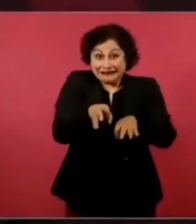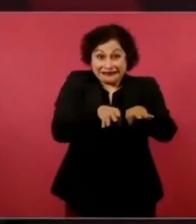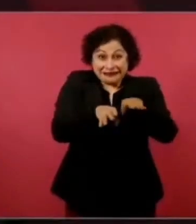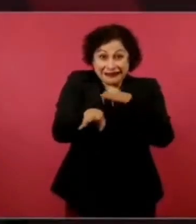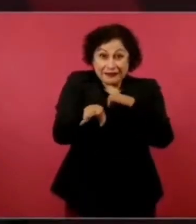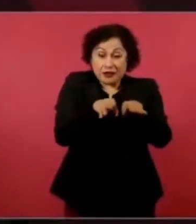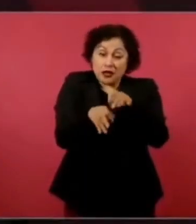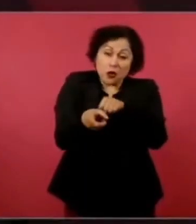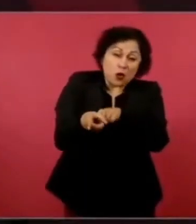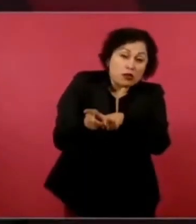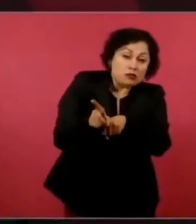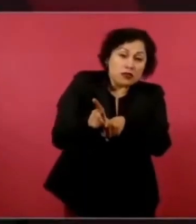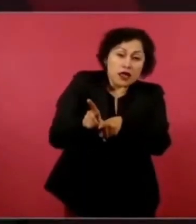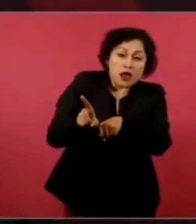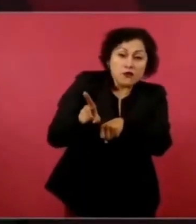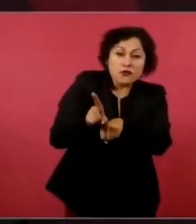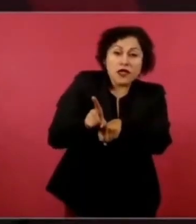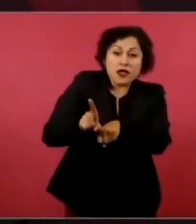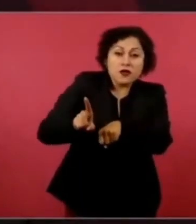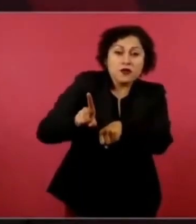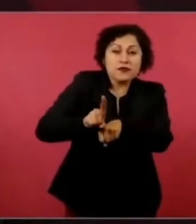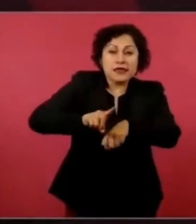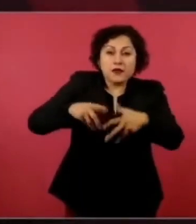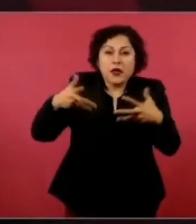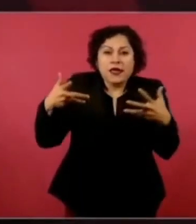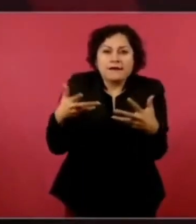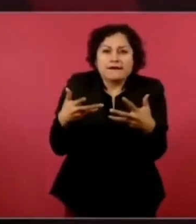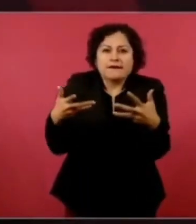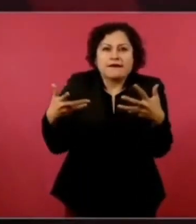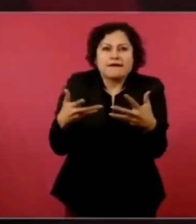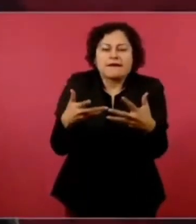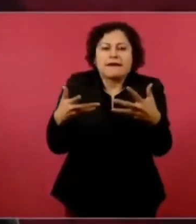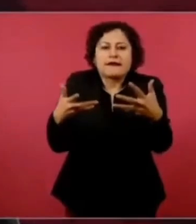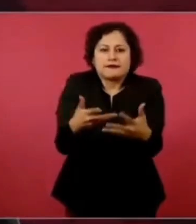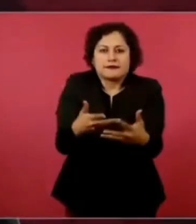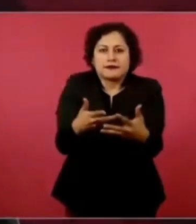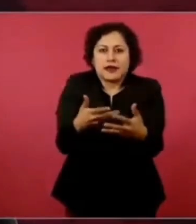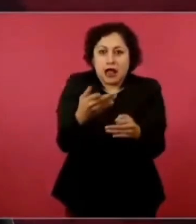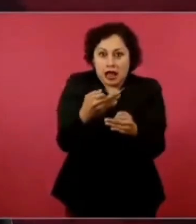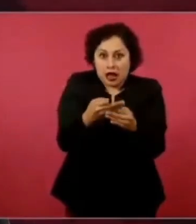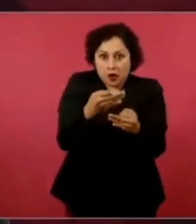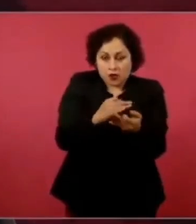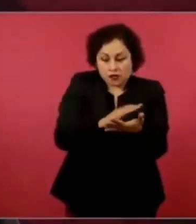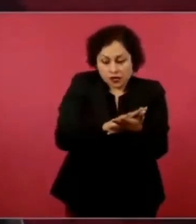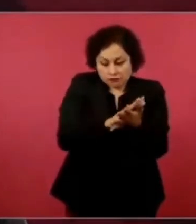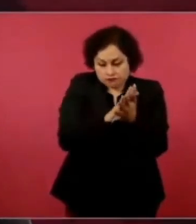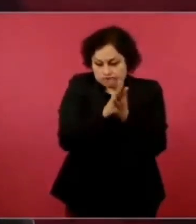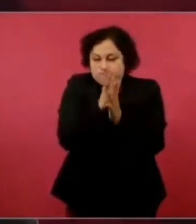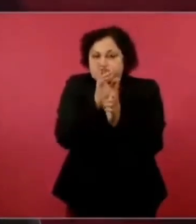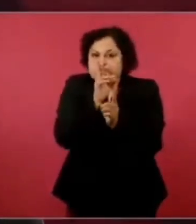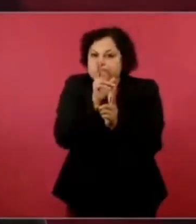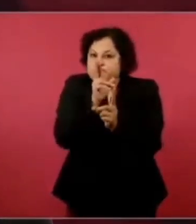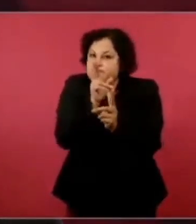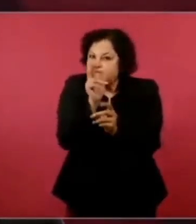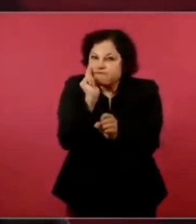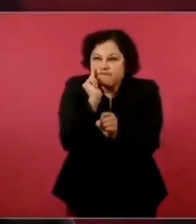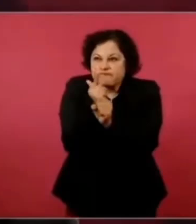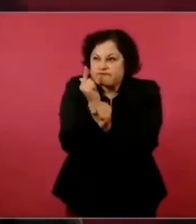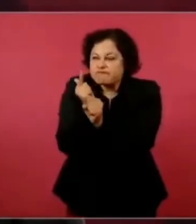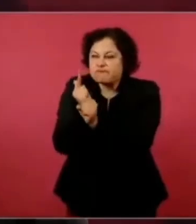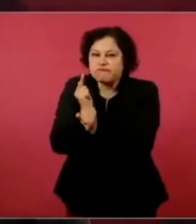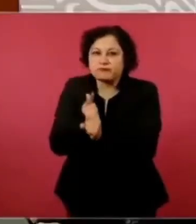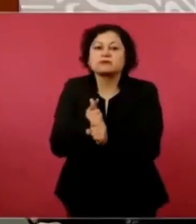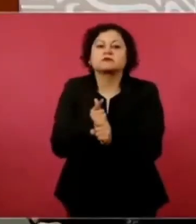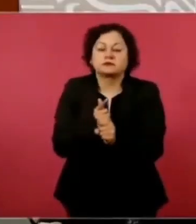continua y que debe ser cada vez mejor. Estos trabajos de inteligencia financiera tienen